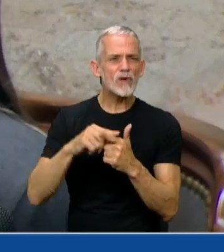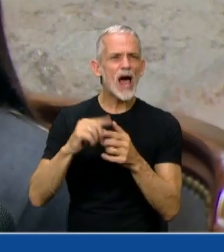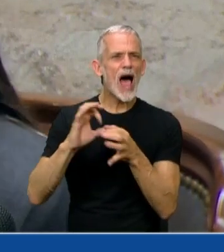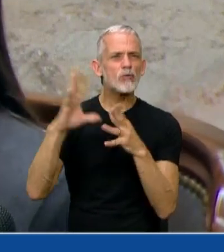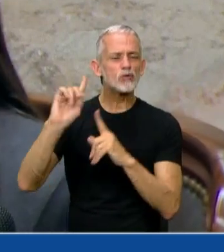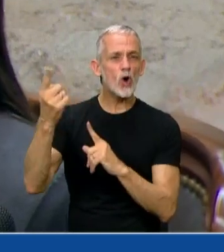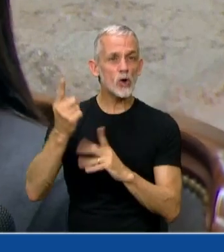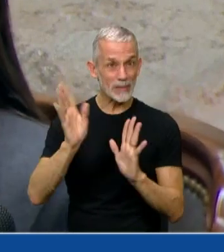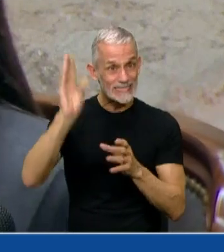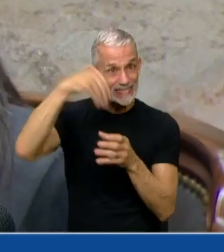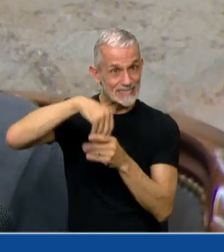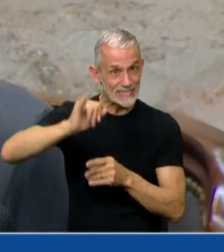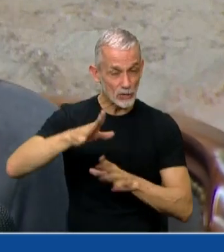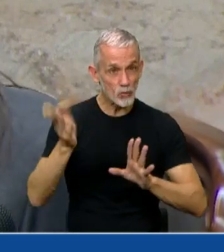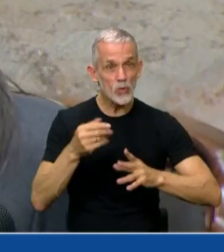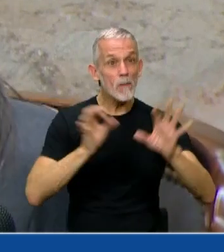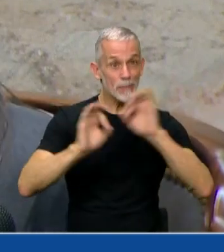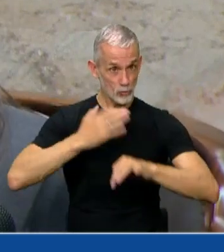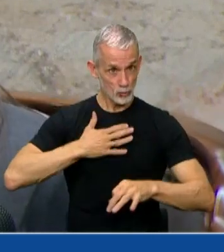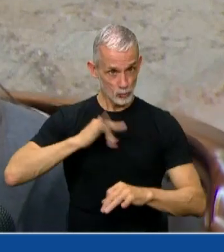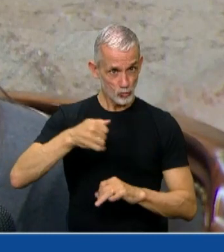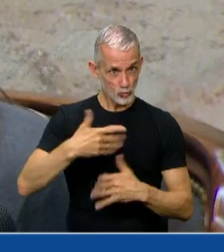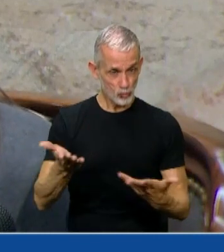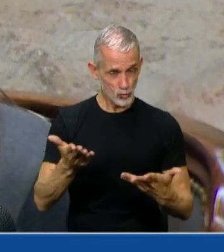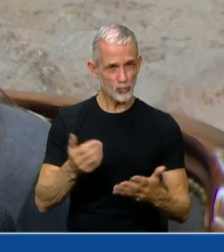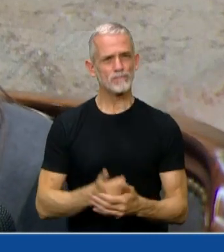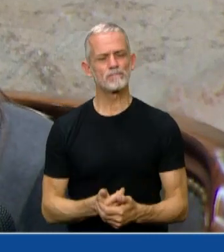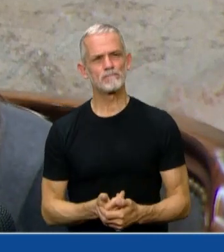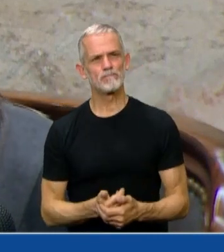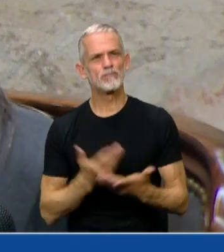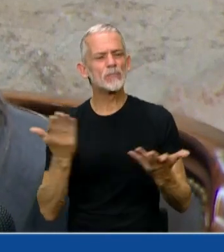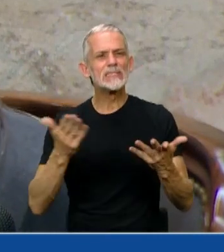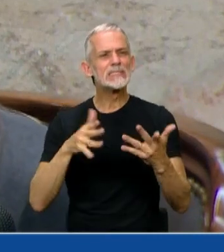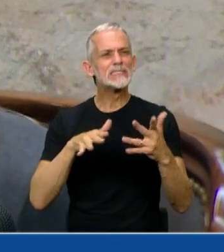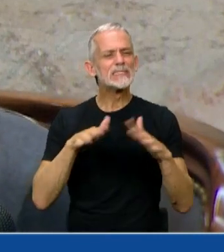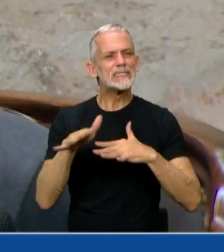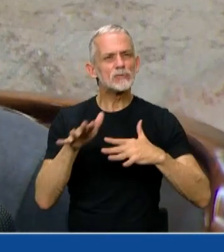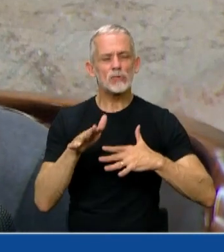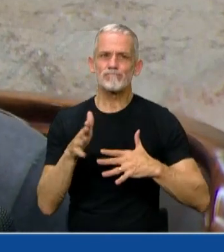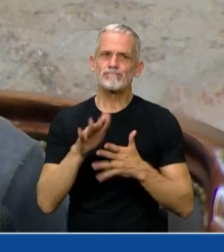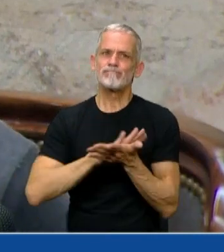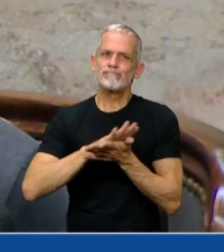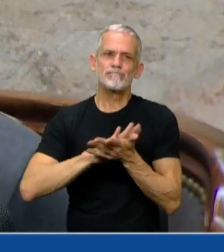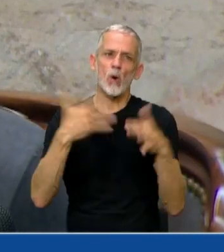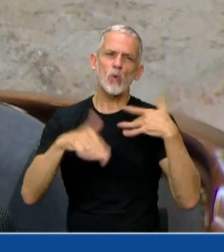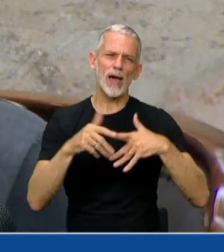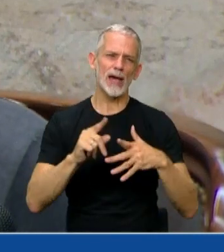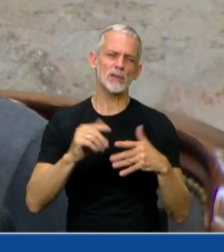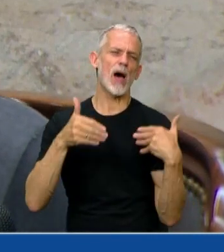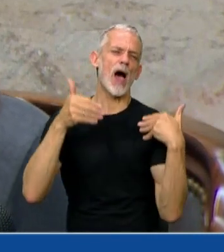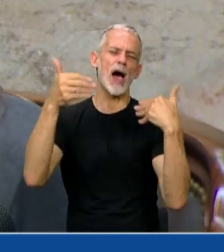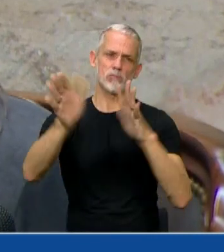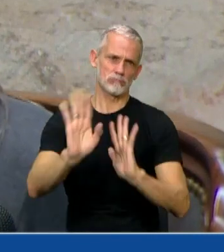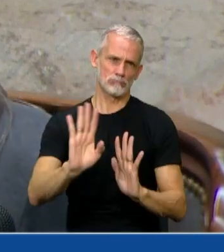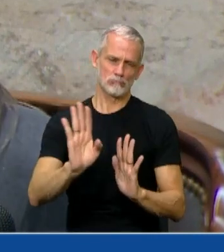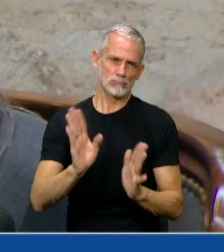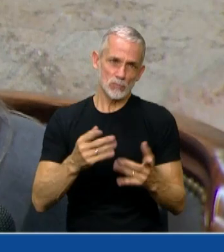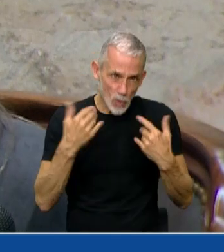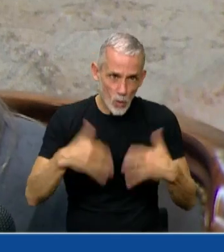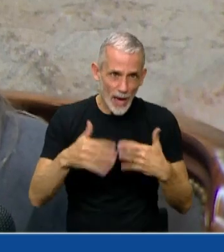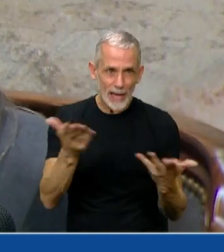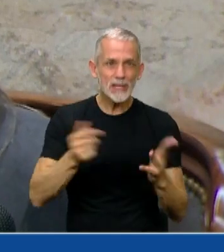autónomos, que sí están incluidos en nuestro proyecto, y que es una situación que hay que reparar urgentemente, porque